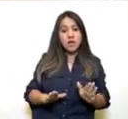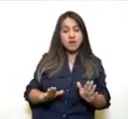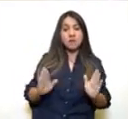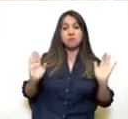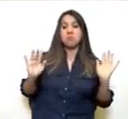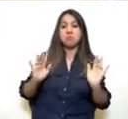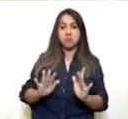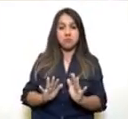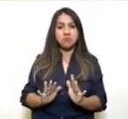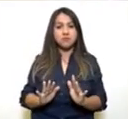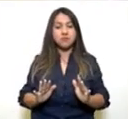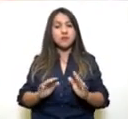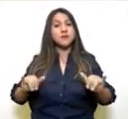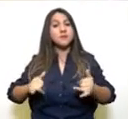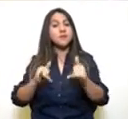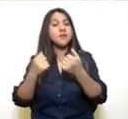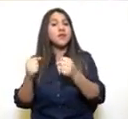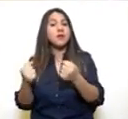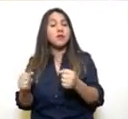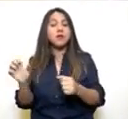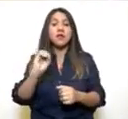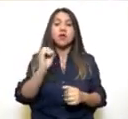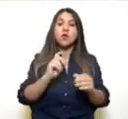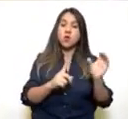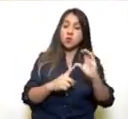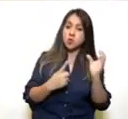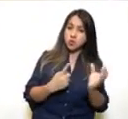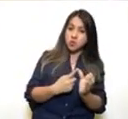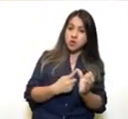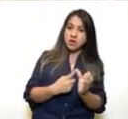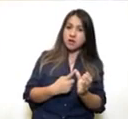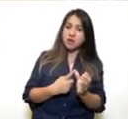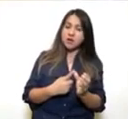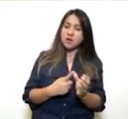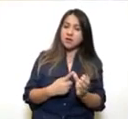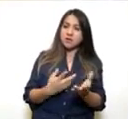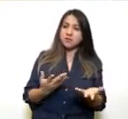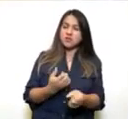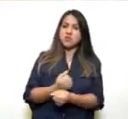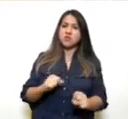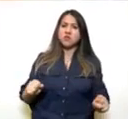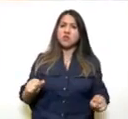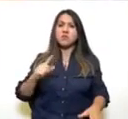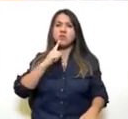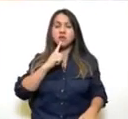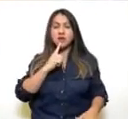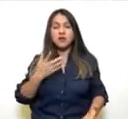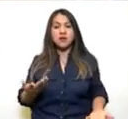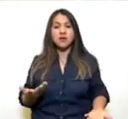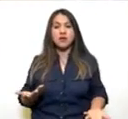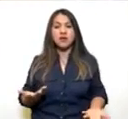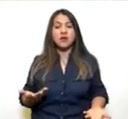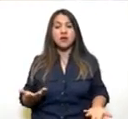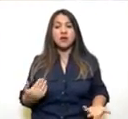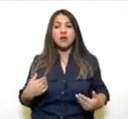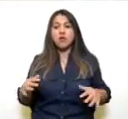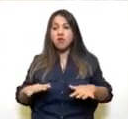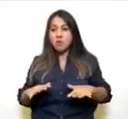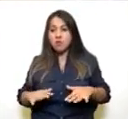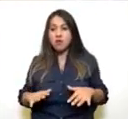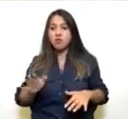sea el deporte o la cultura si no somos capaces de mantener ocupados porque no hay